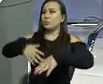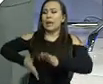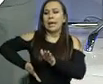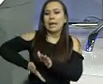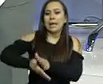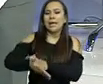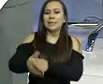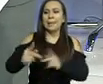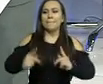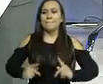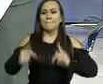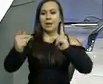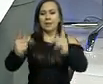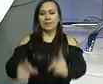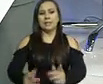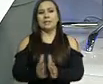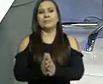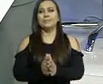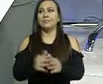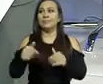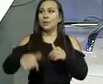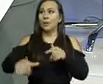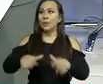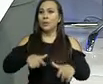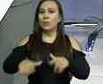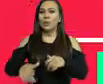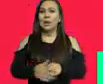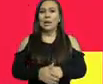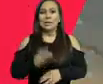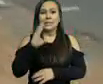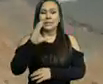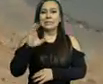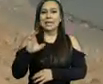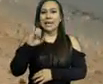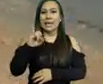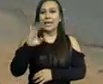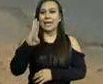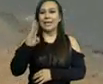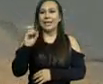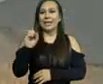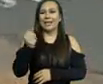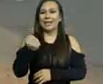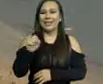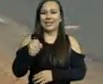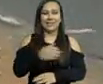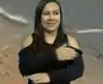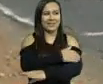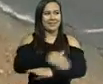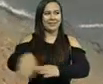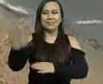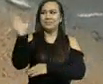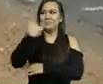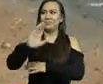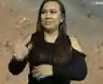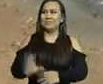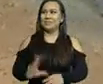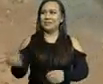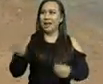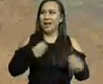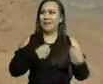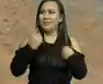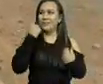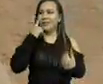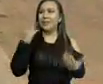perimetral está situado entre la ciudadela los ceibos y vía a la costa esta parada